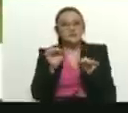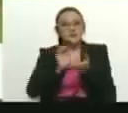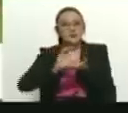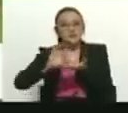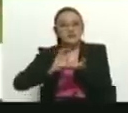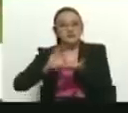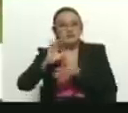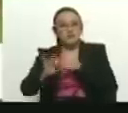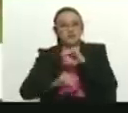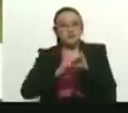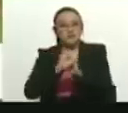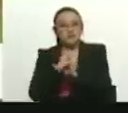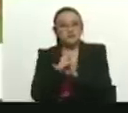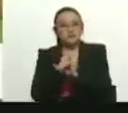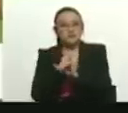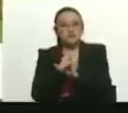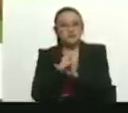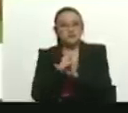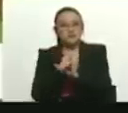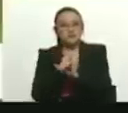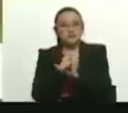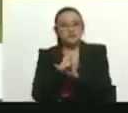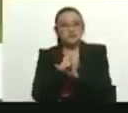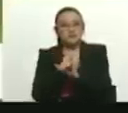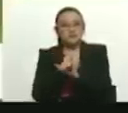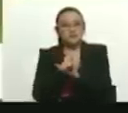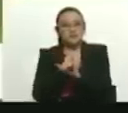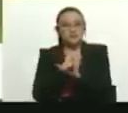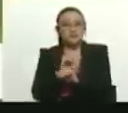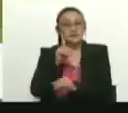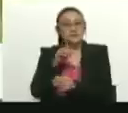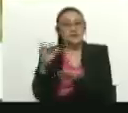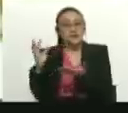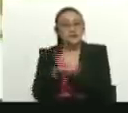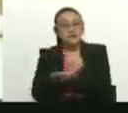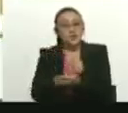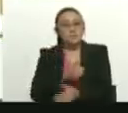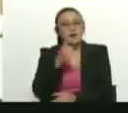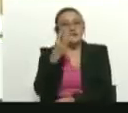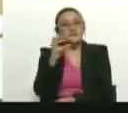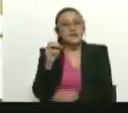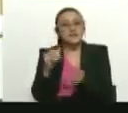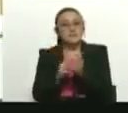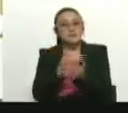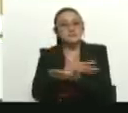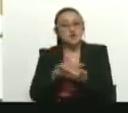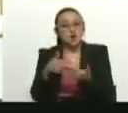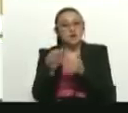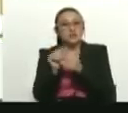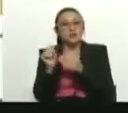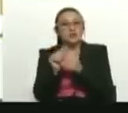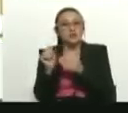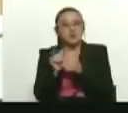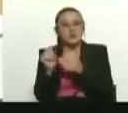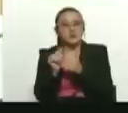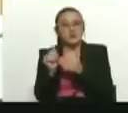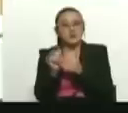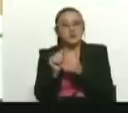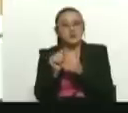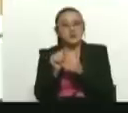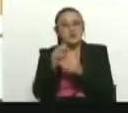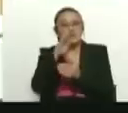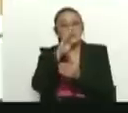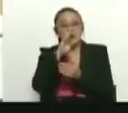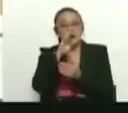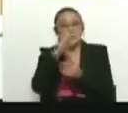internacional. Se le quitaron más de 30 mil millones de dólares en cuentas